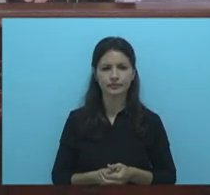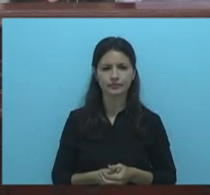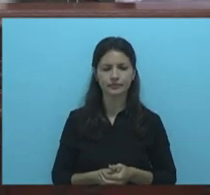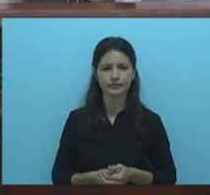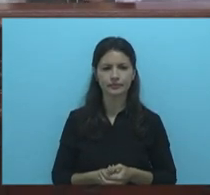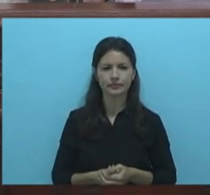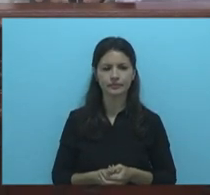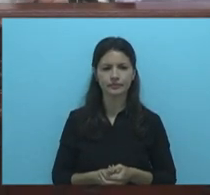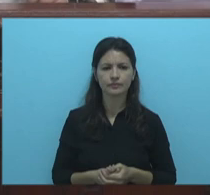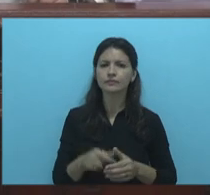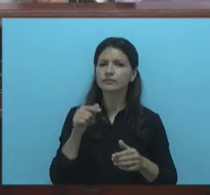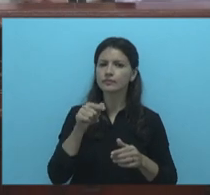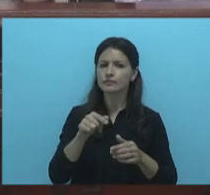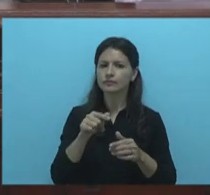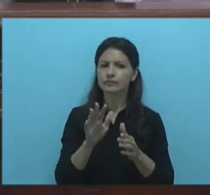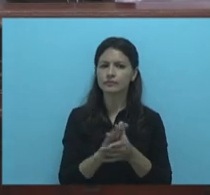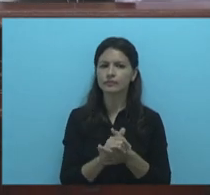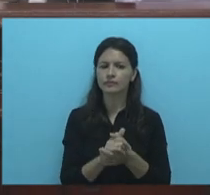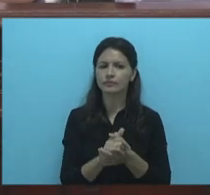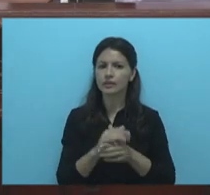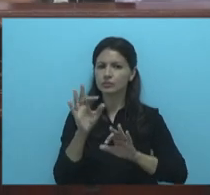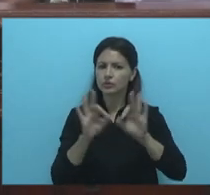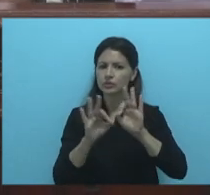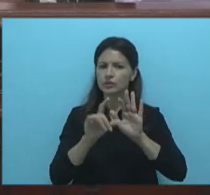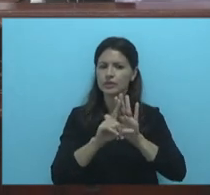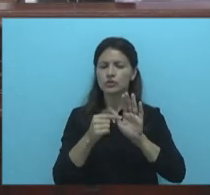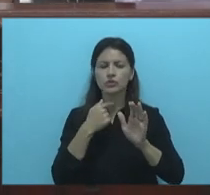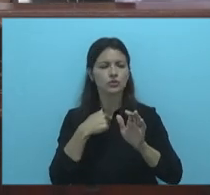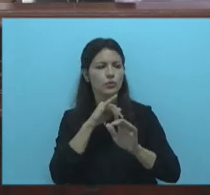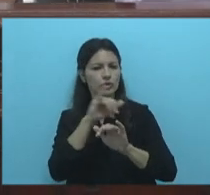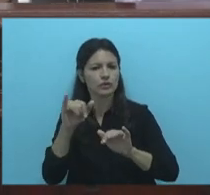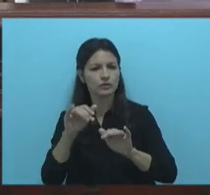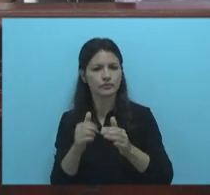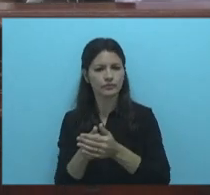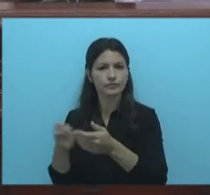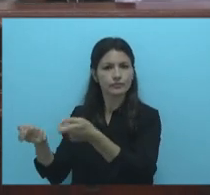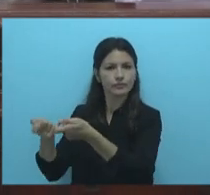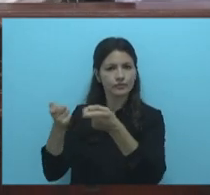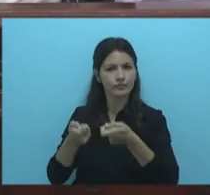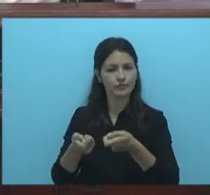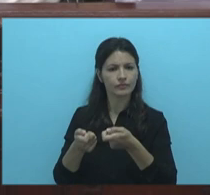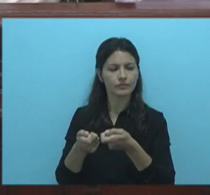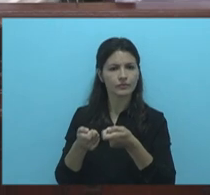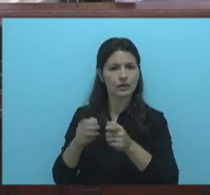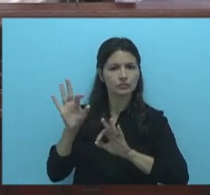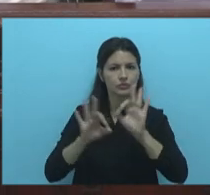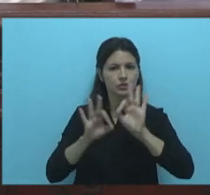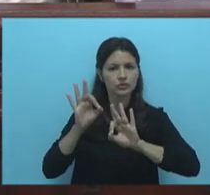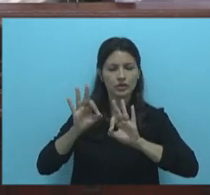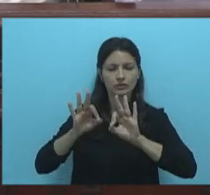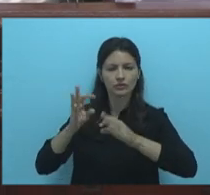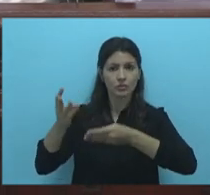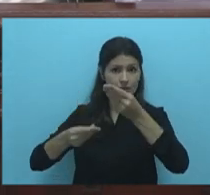Antes de poner a votación el proyecto de ley, les informo que ya ha ingresado por